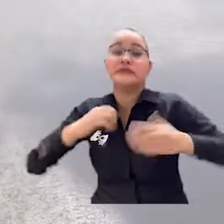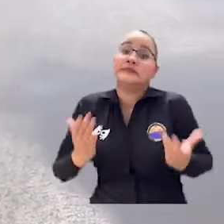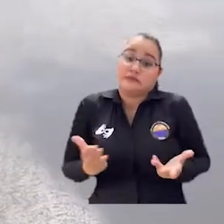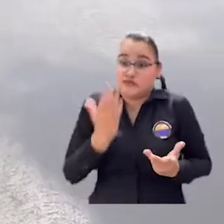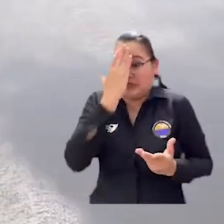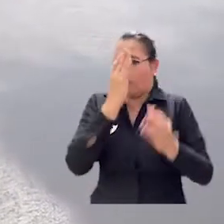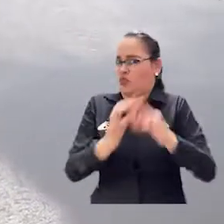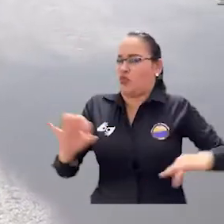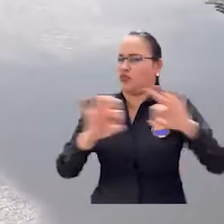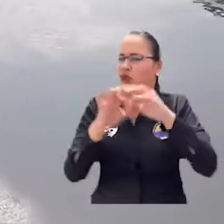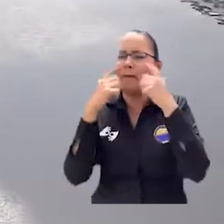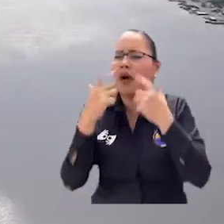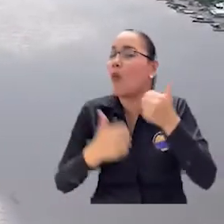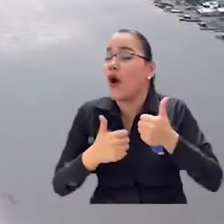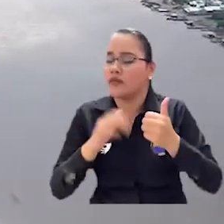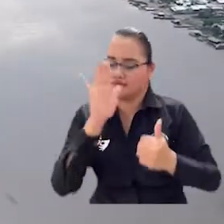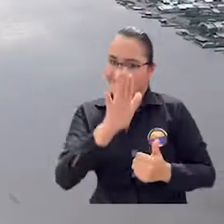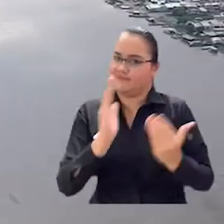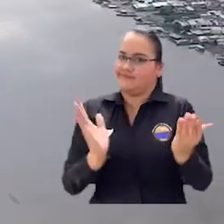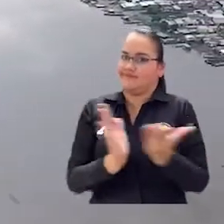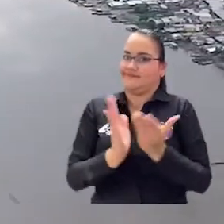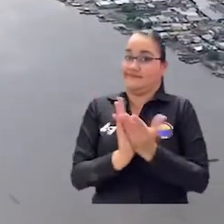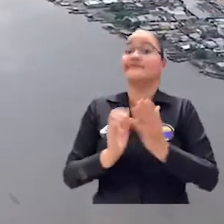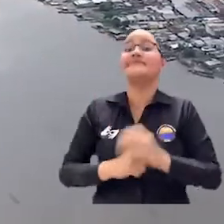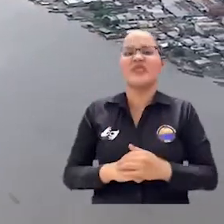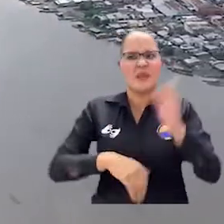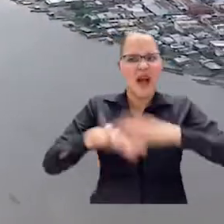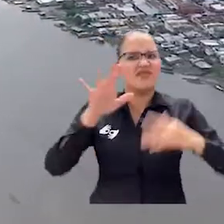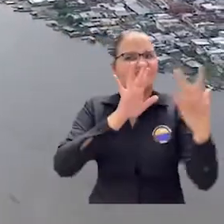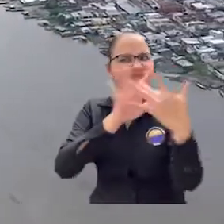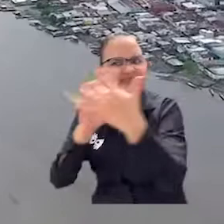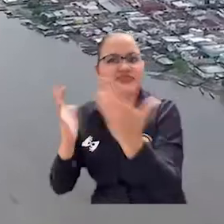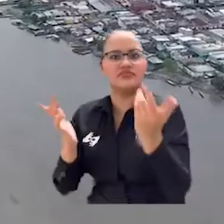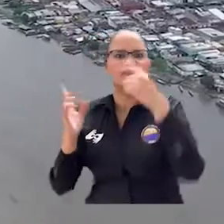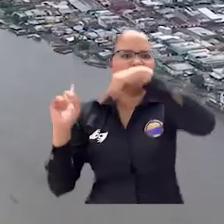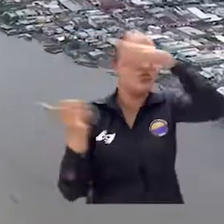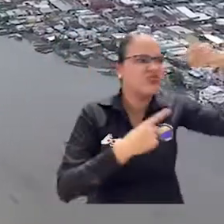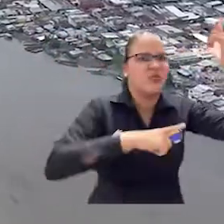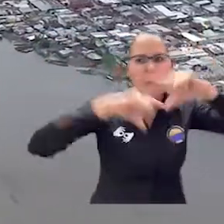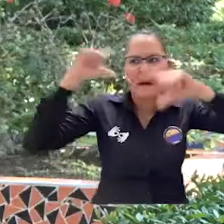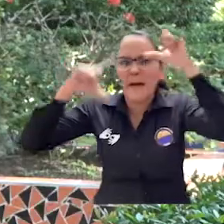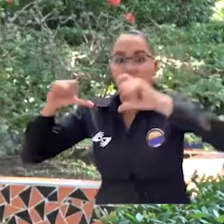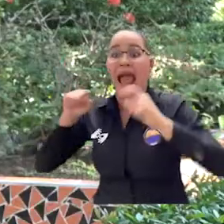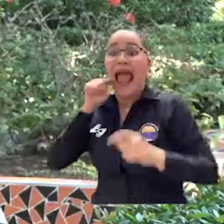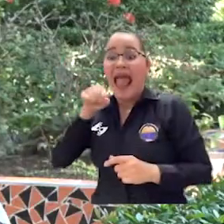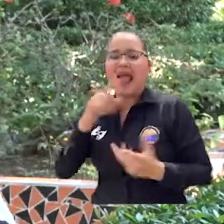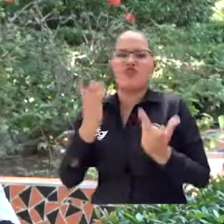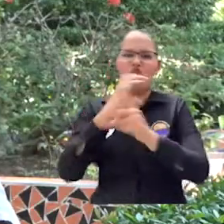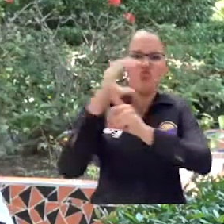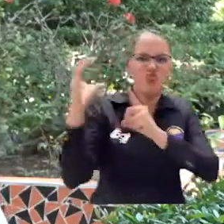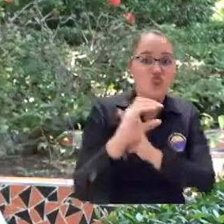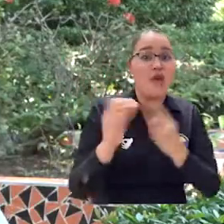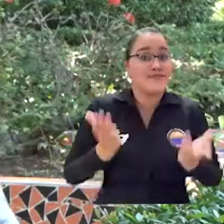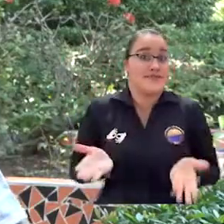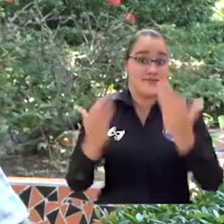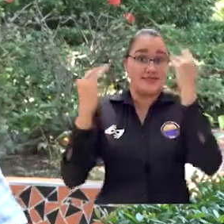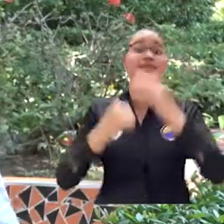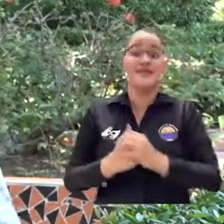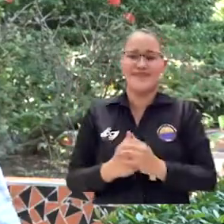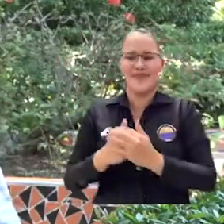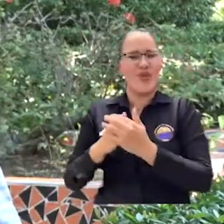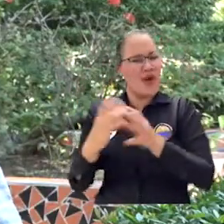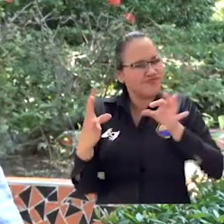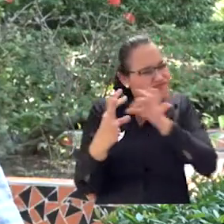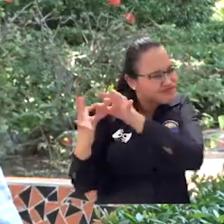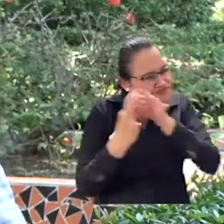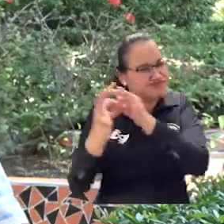educación, es la base, como la conectividad, como el turismo, como la cultura. Y es que en ese enlace y en esa articulación que hacemos con